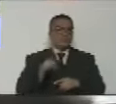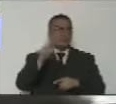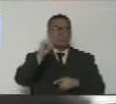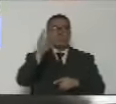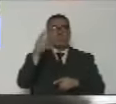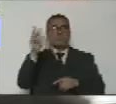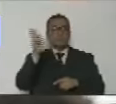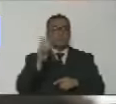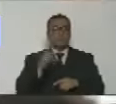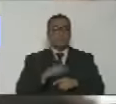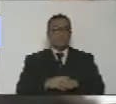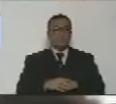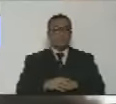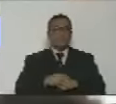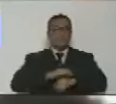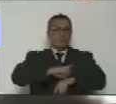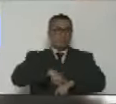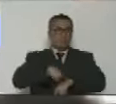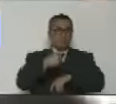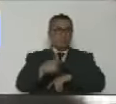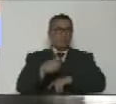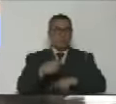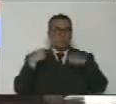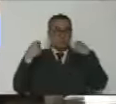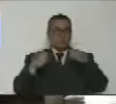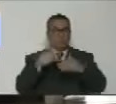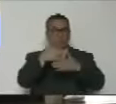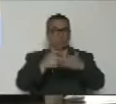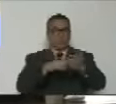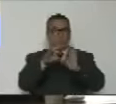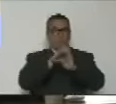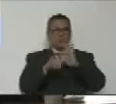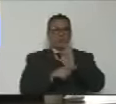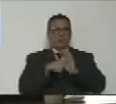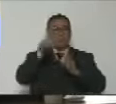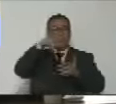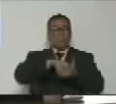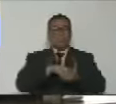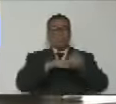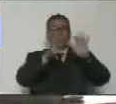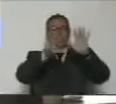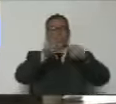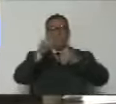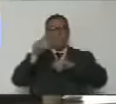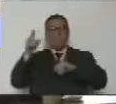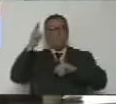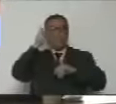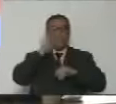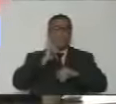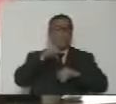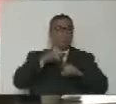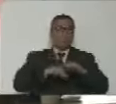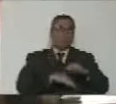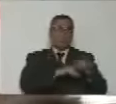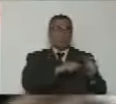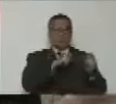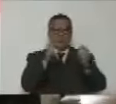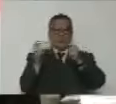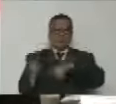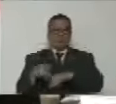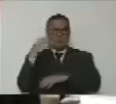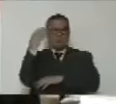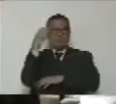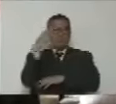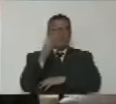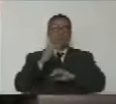República, posterior a la promulgación de la Constitución de 1811, Bolívar, como sabemos, migra a